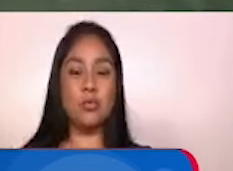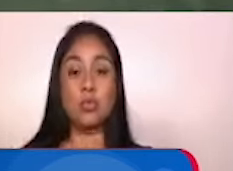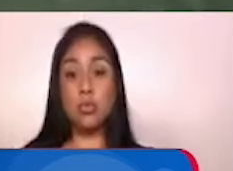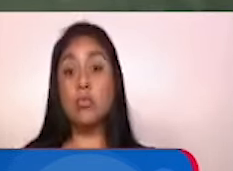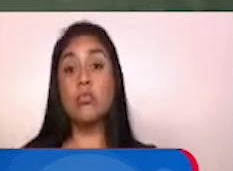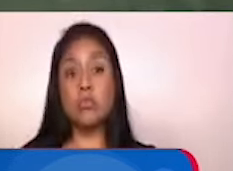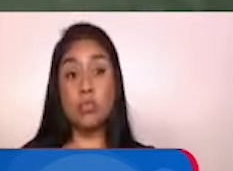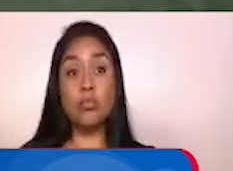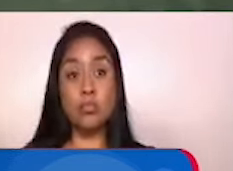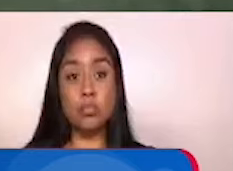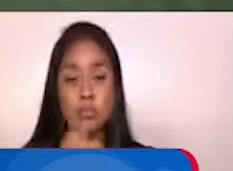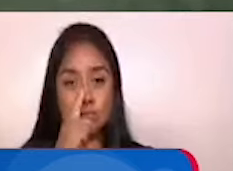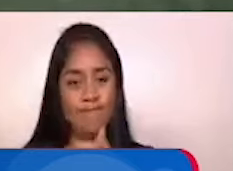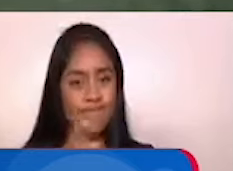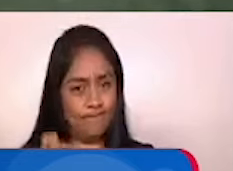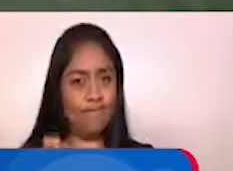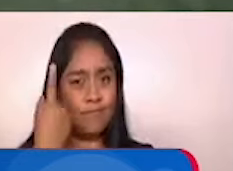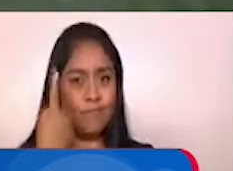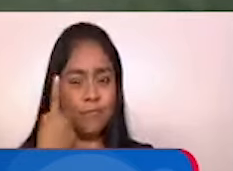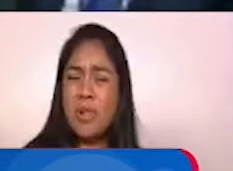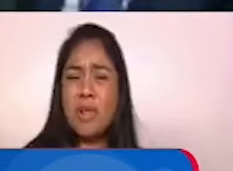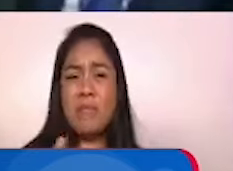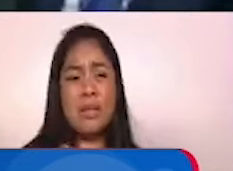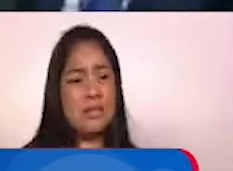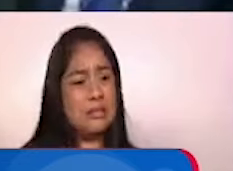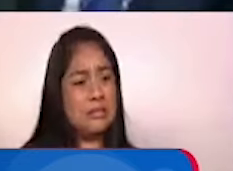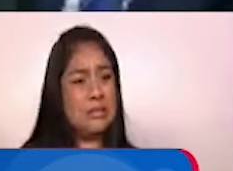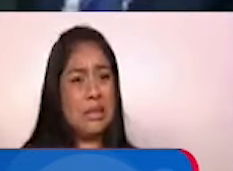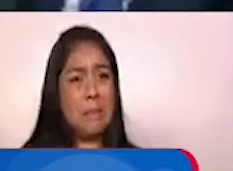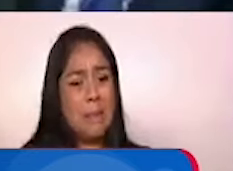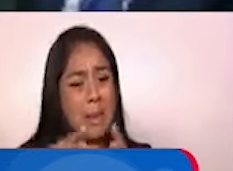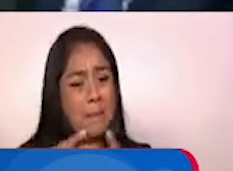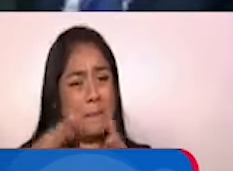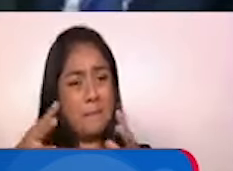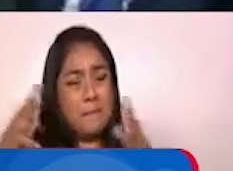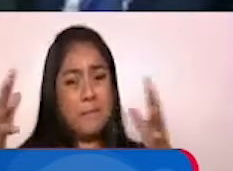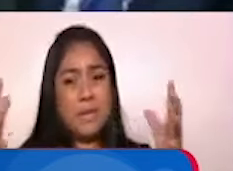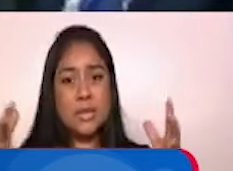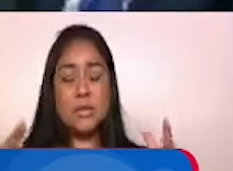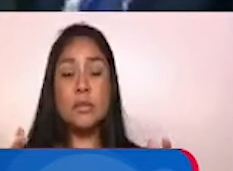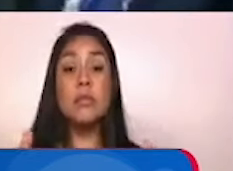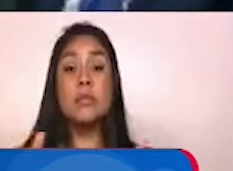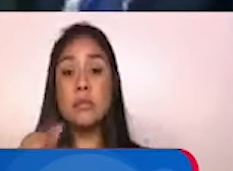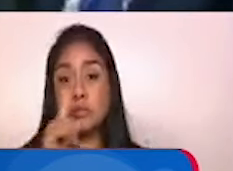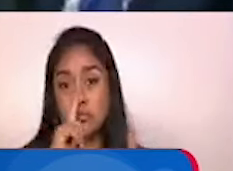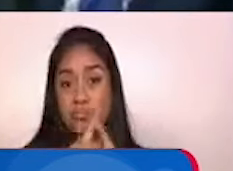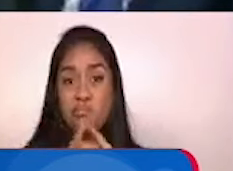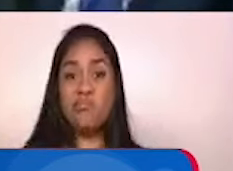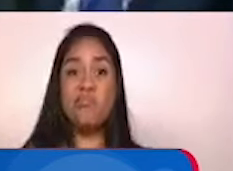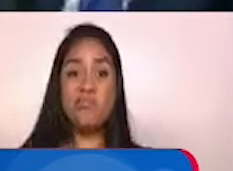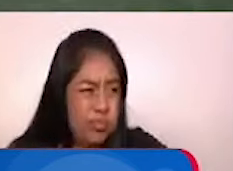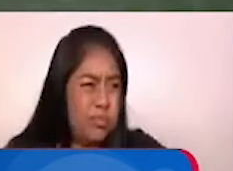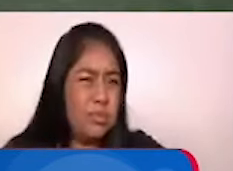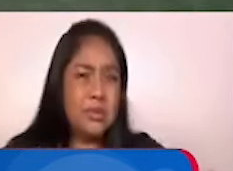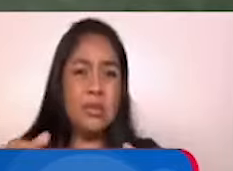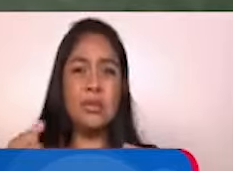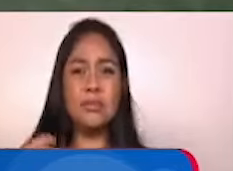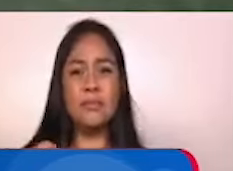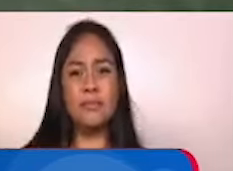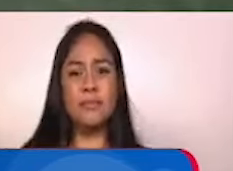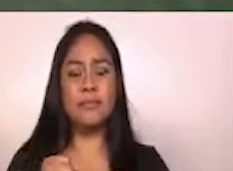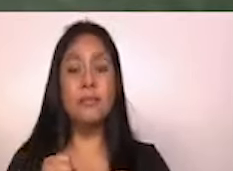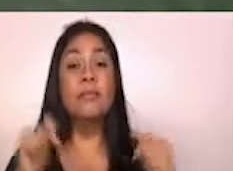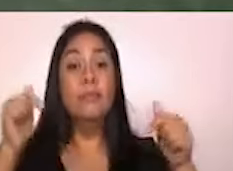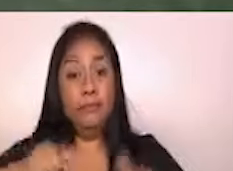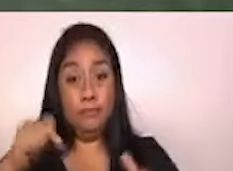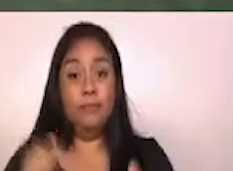Unidos con una intervención que destacó la importancia de la comunidad internacional en naciones como Guatemala. Hoy más que